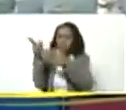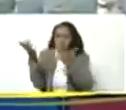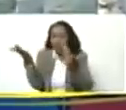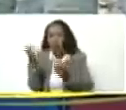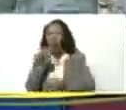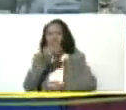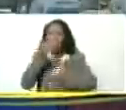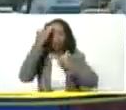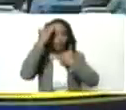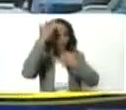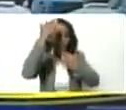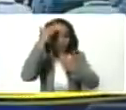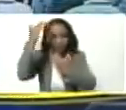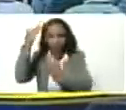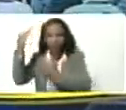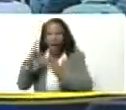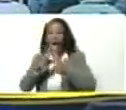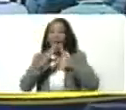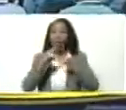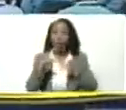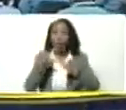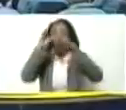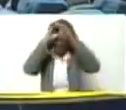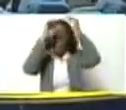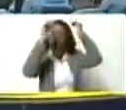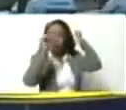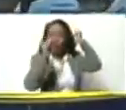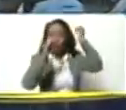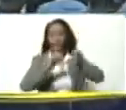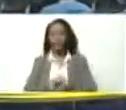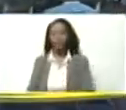Bueno, mi saludo a todos los embajadores,